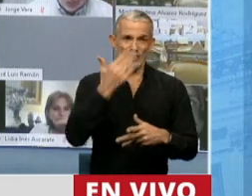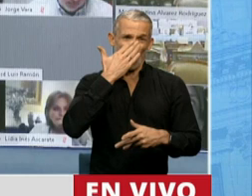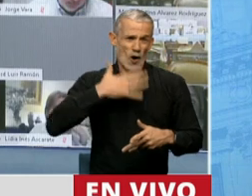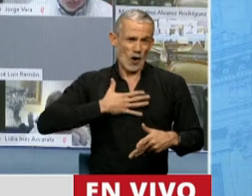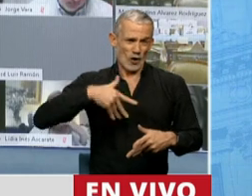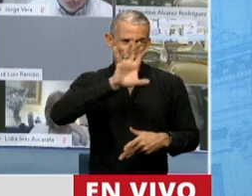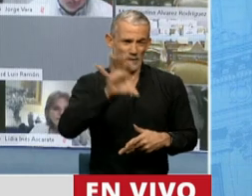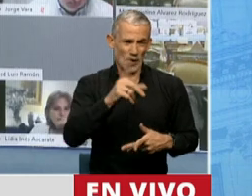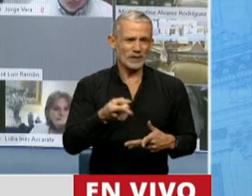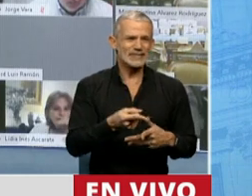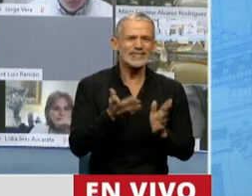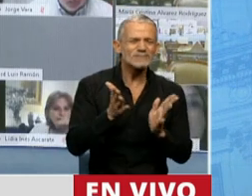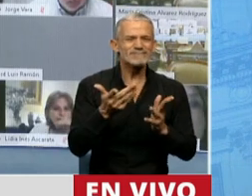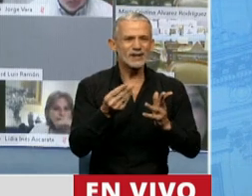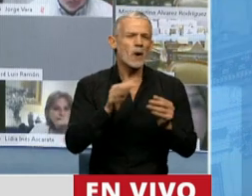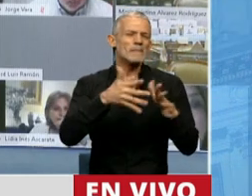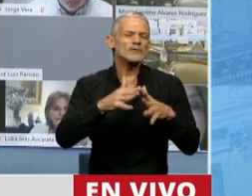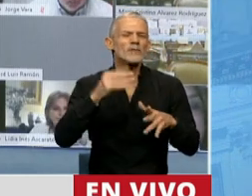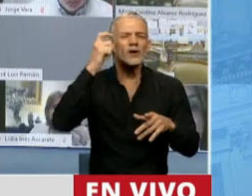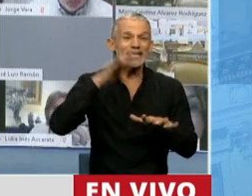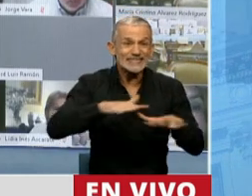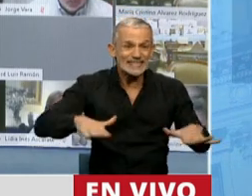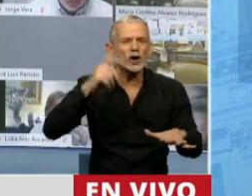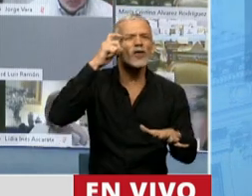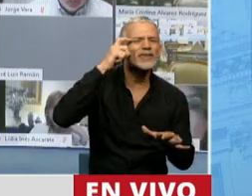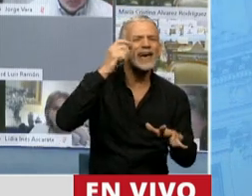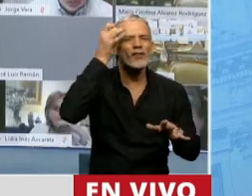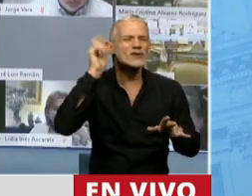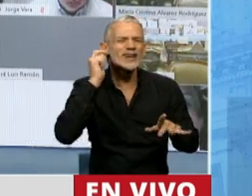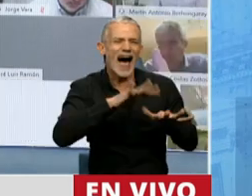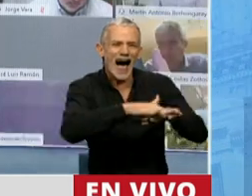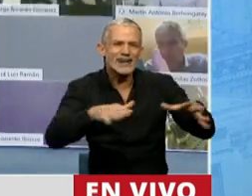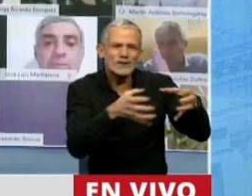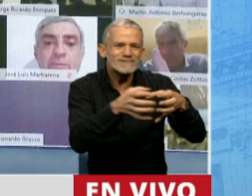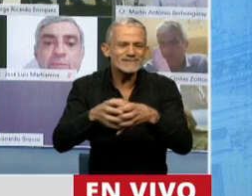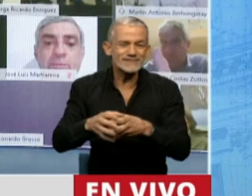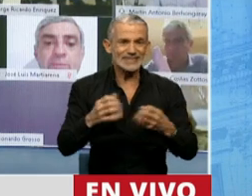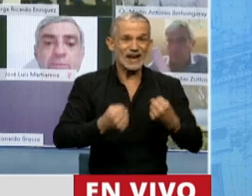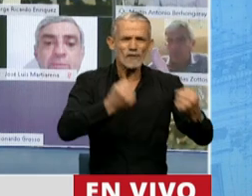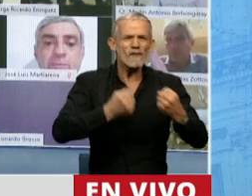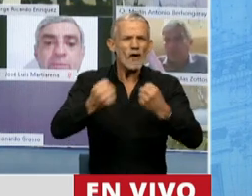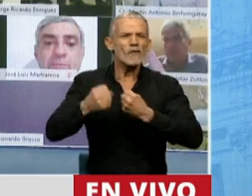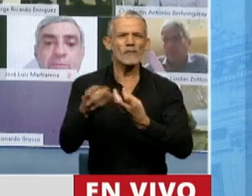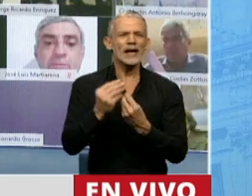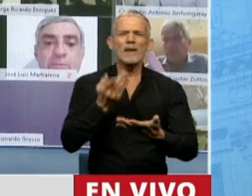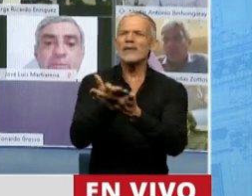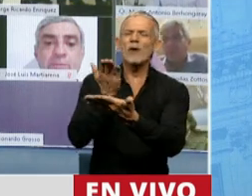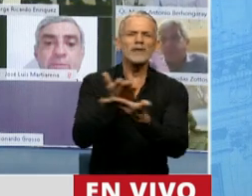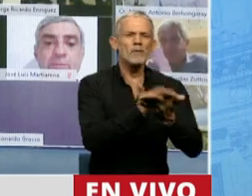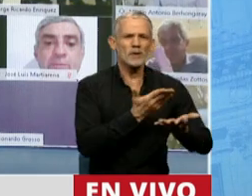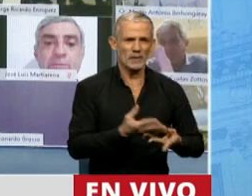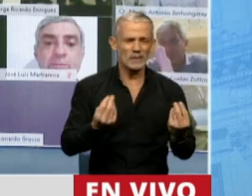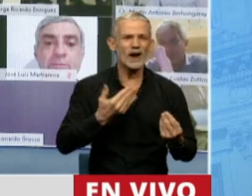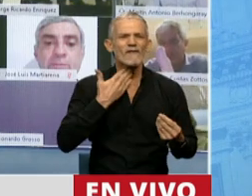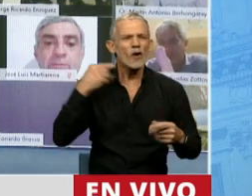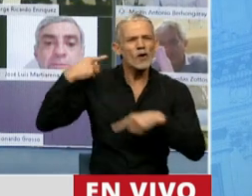Córdoba son pequeños Entre 10 y 12 años que han estado haciendo fuerza para que escuchemos su reclamo para que la voz